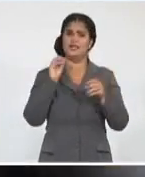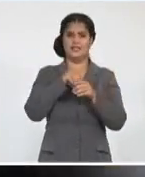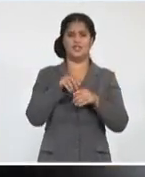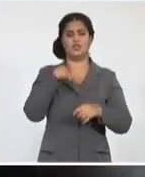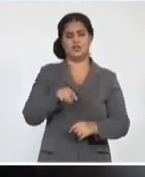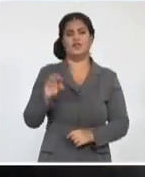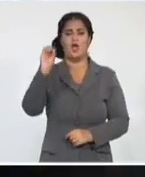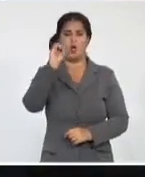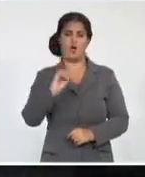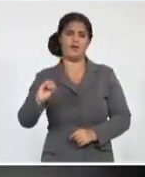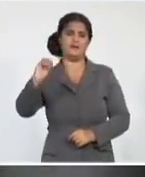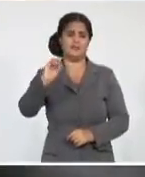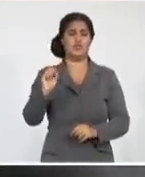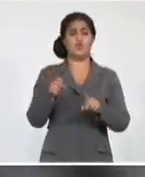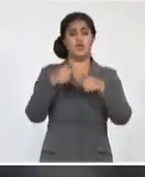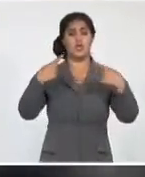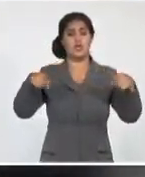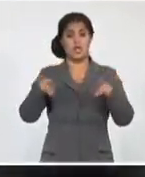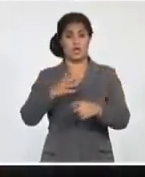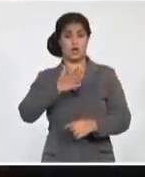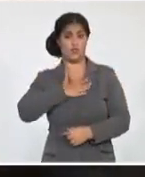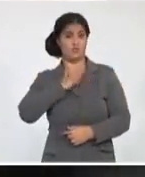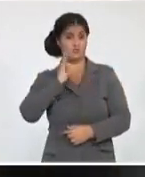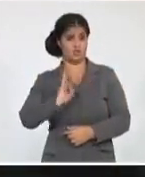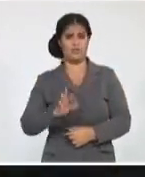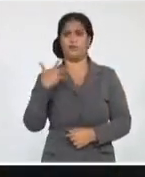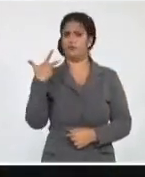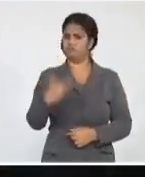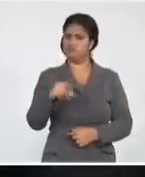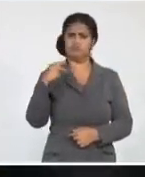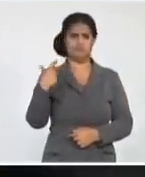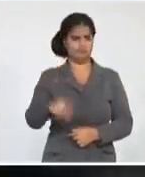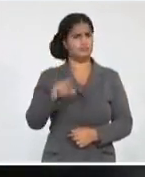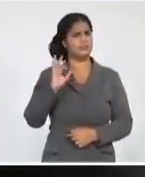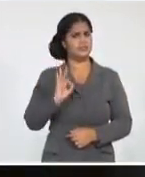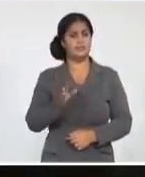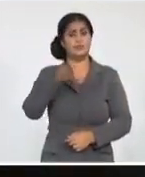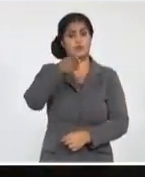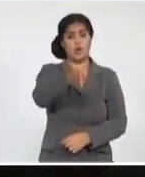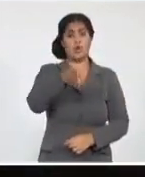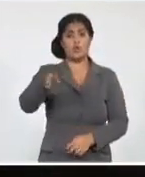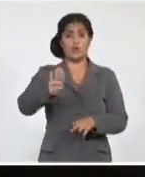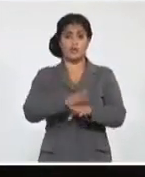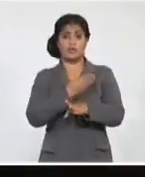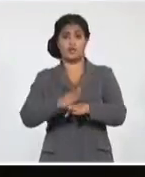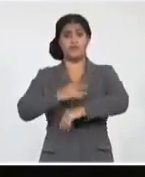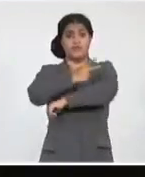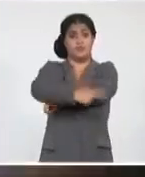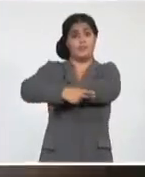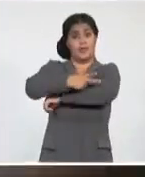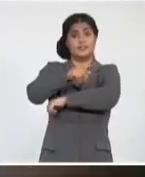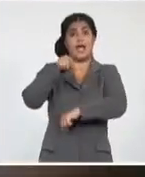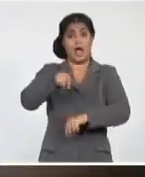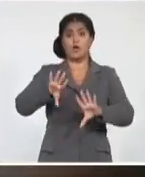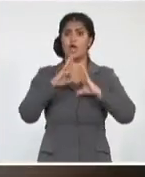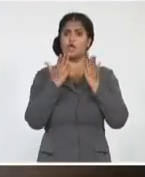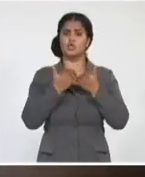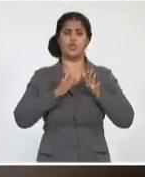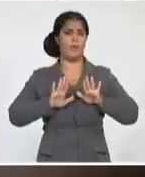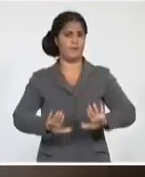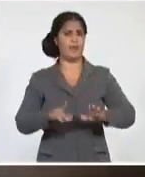músicos desde lo individual no dejan de ensayar y aunque las giras y conciertos por el momento no se pueden realizar la